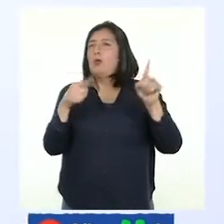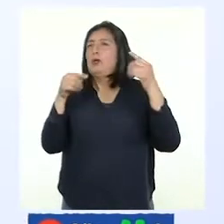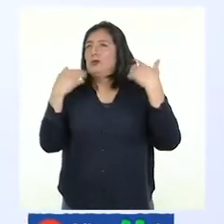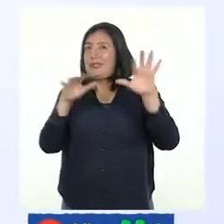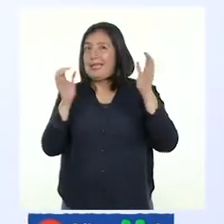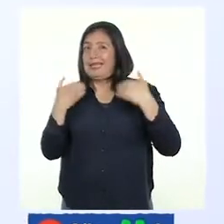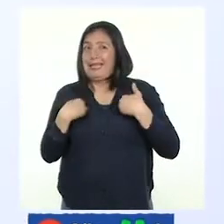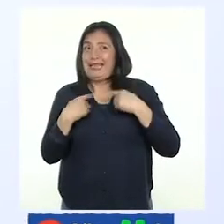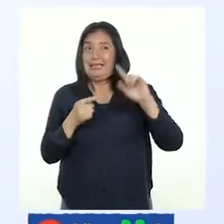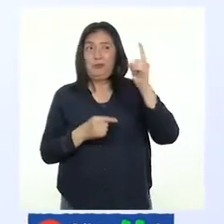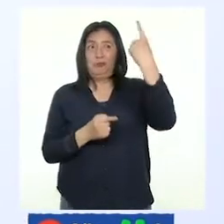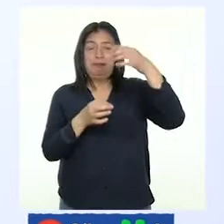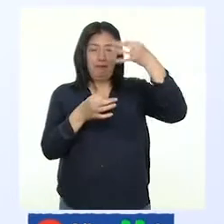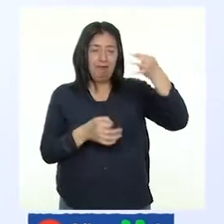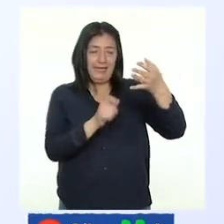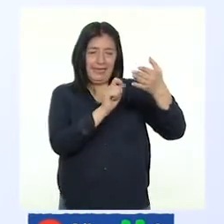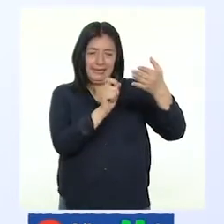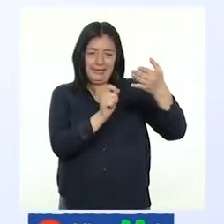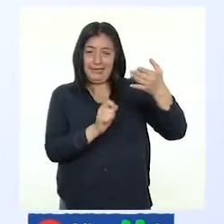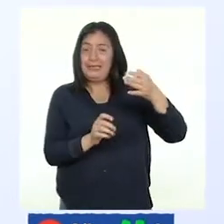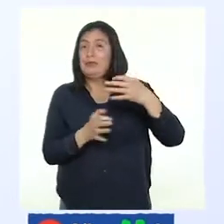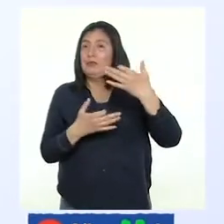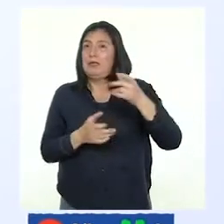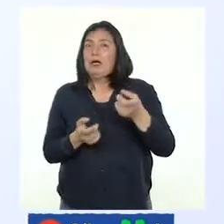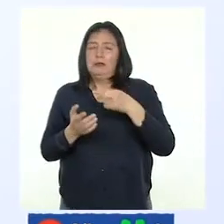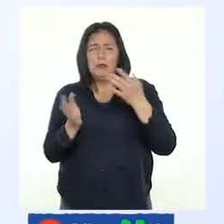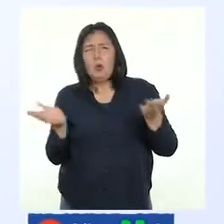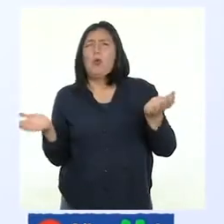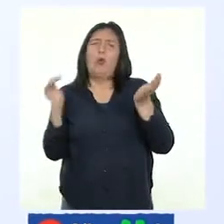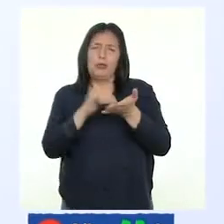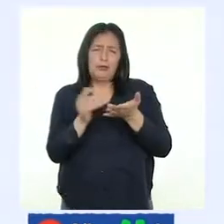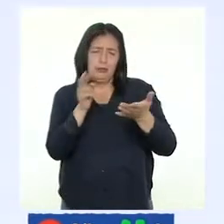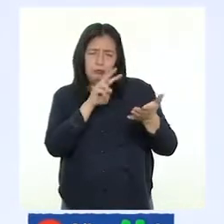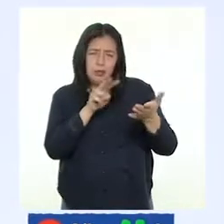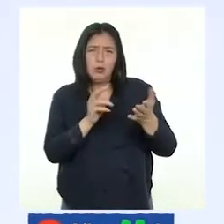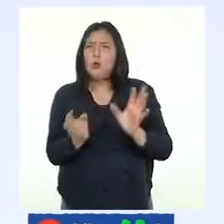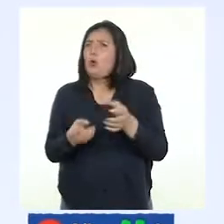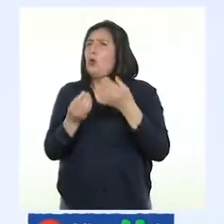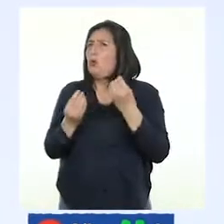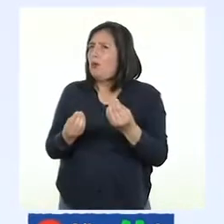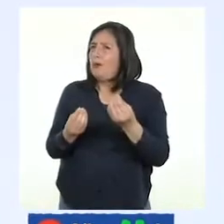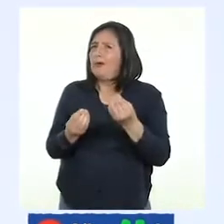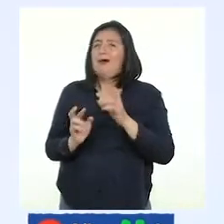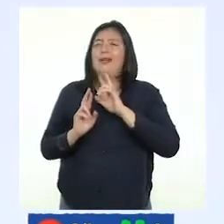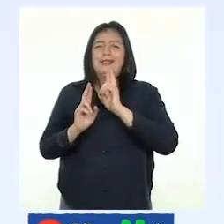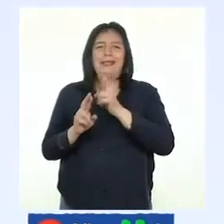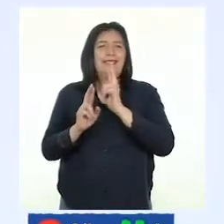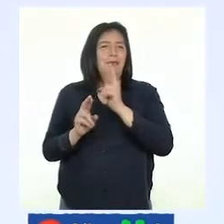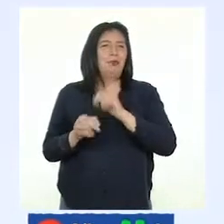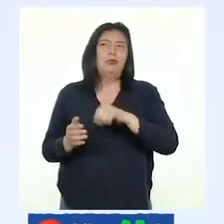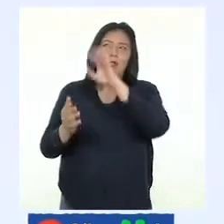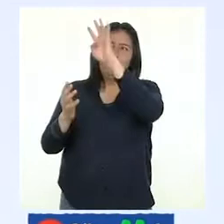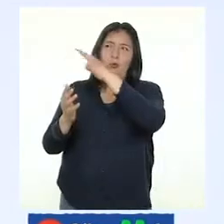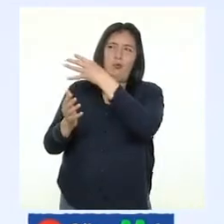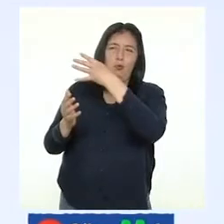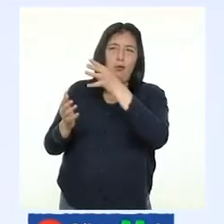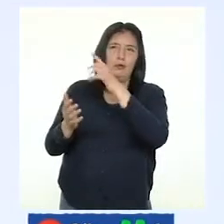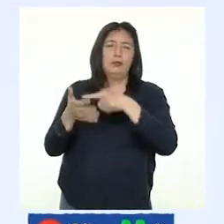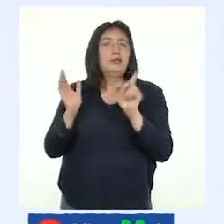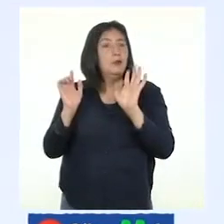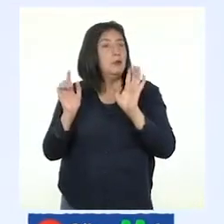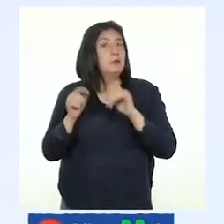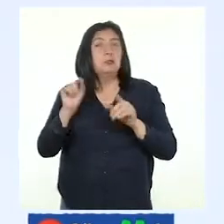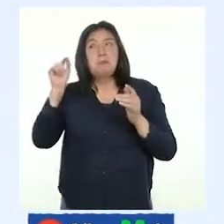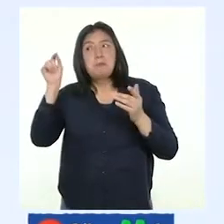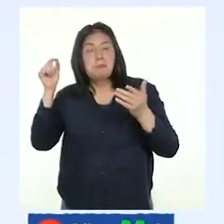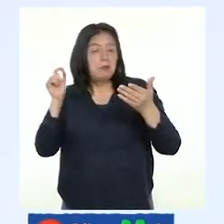primer borrador de su ficha, no se olviden de revisarlo. ¿Cómo? Pues responderán un cuadrito que marcarán